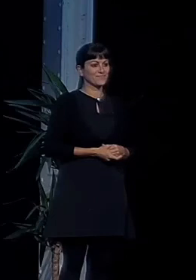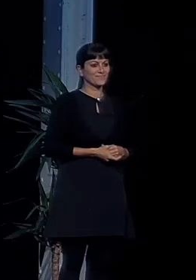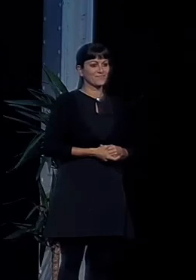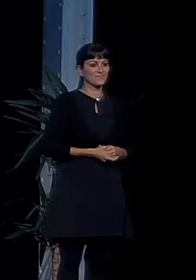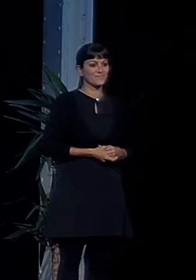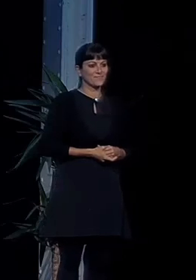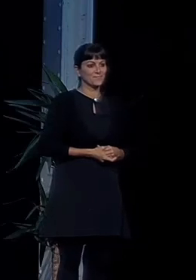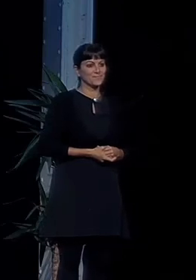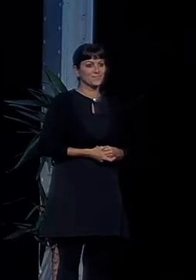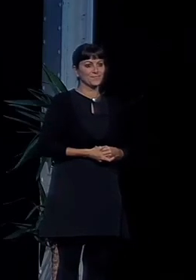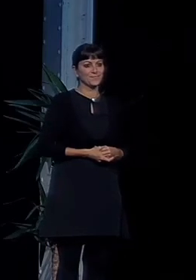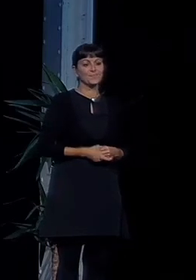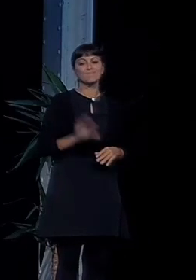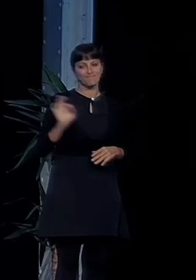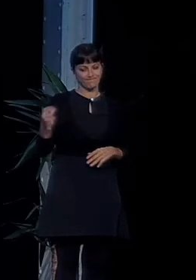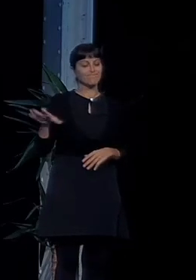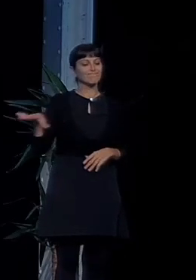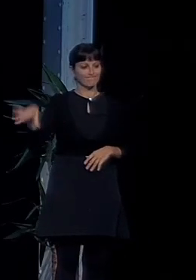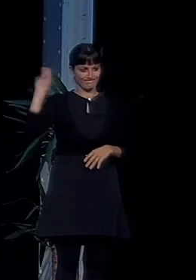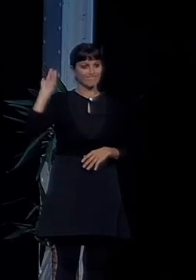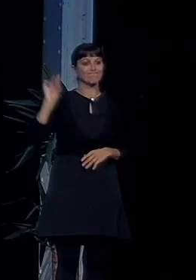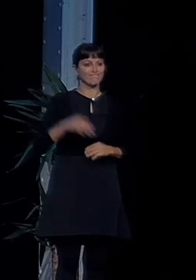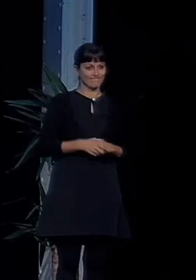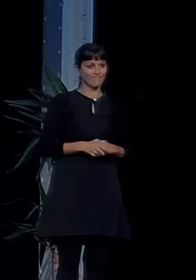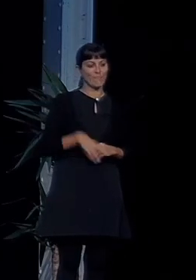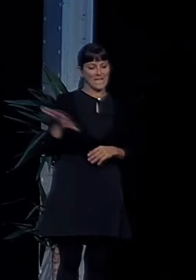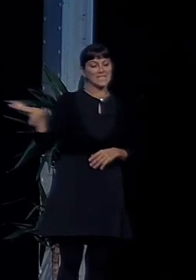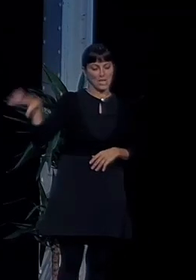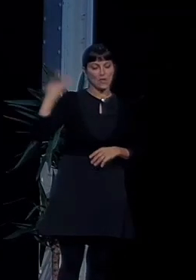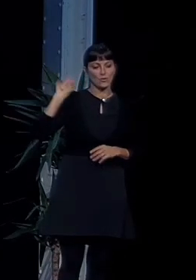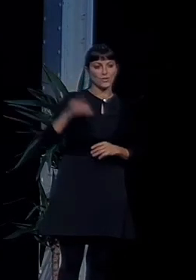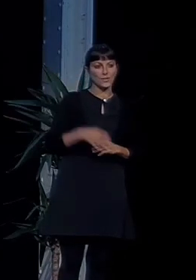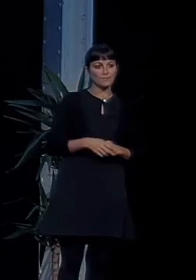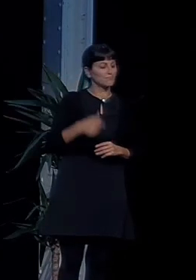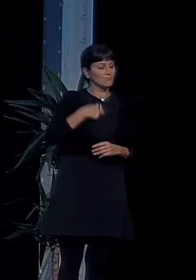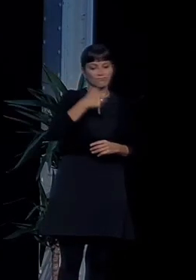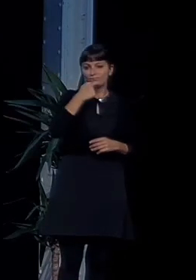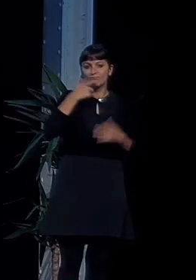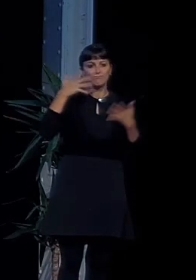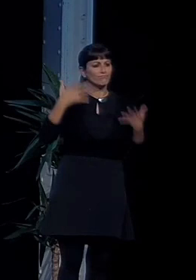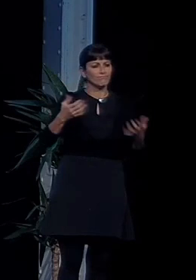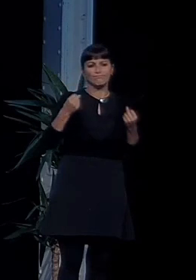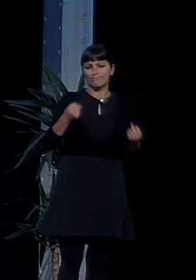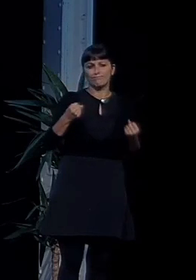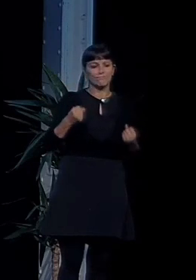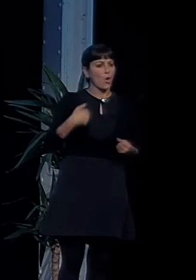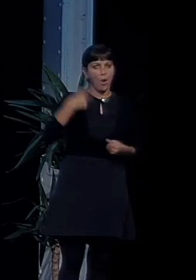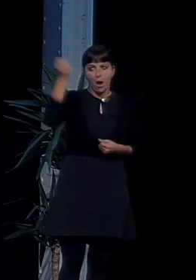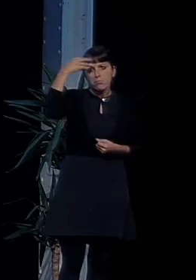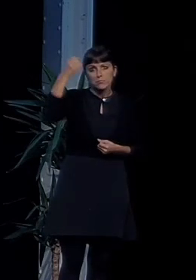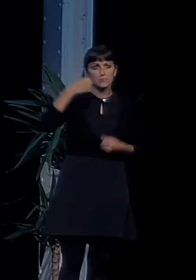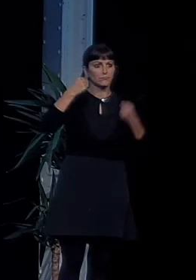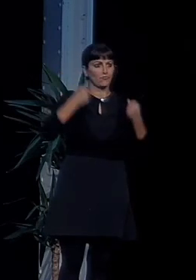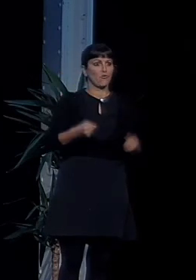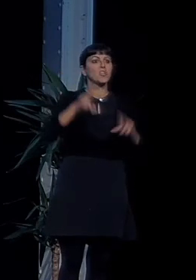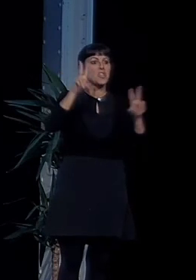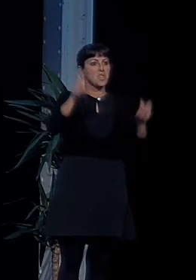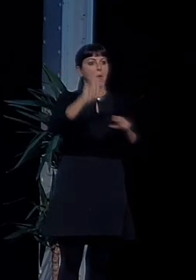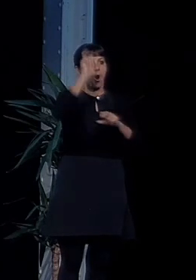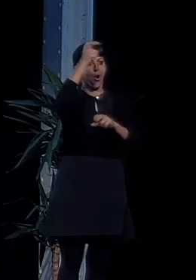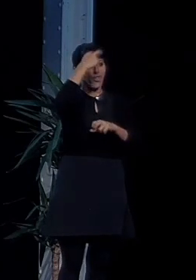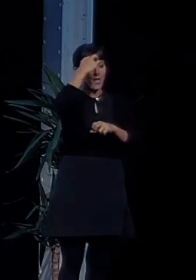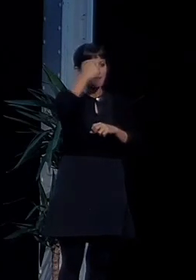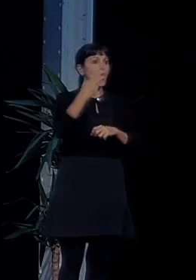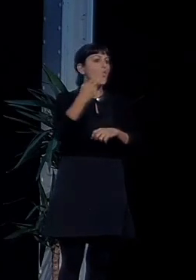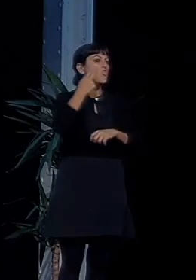La verdad es que se nota. Se nota, sí. La verdad es que se nota y me ha gustado mucho. He aprendido mucho con el concepto del terror sexual y